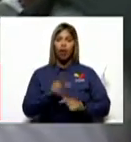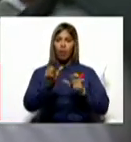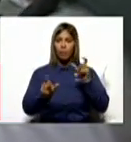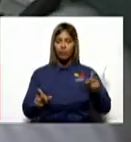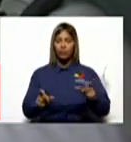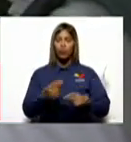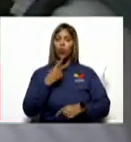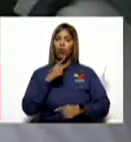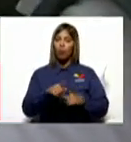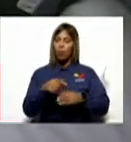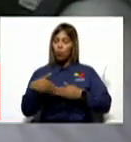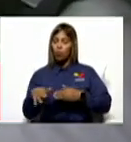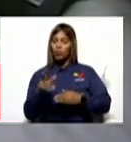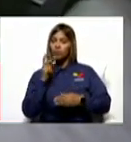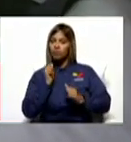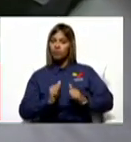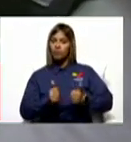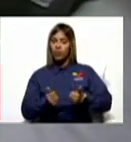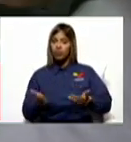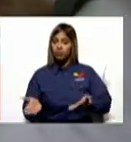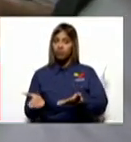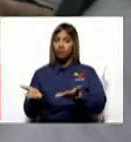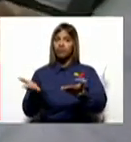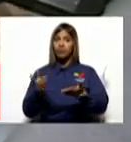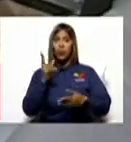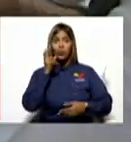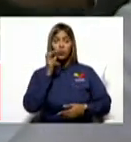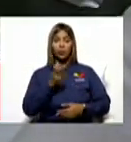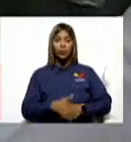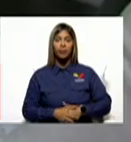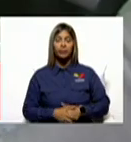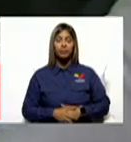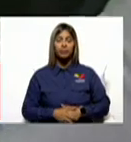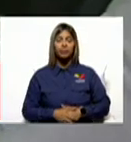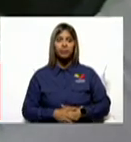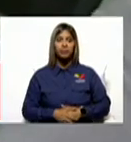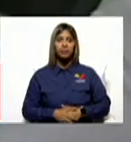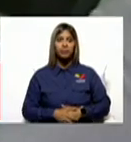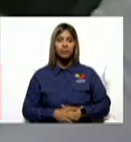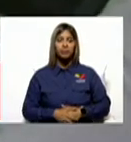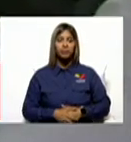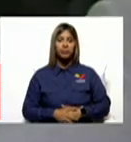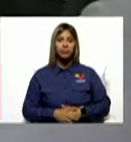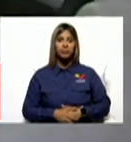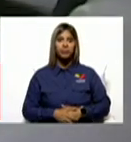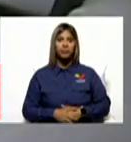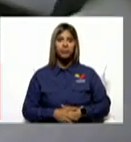que debe estar por sonar. Bueno, dale, ve, música, maestro.